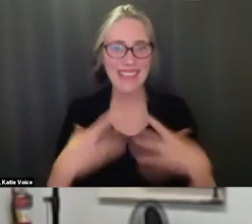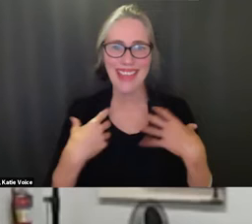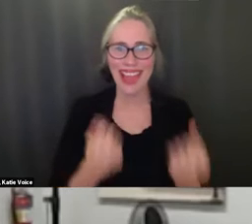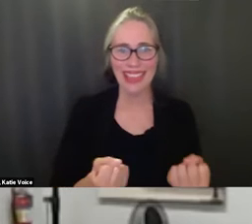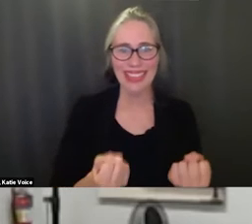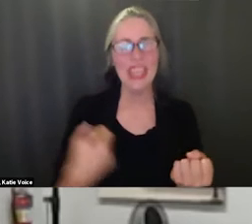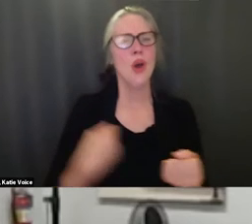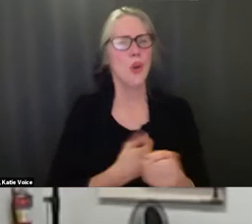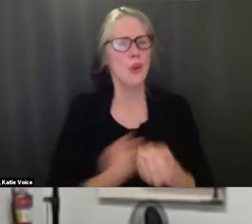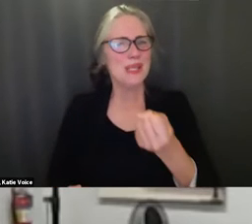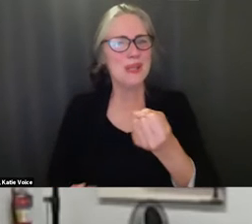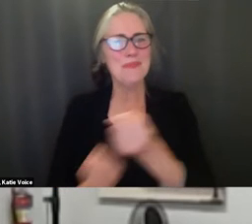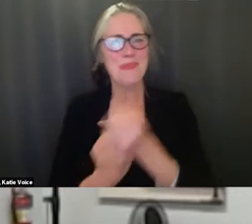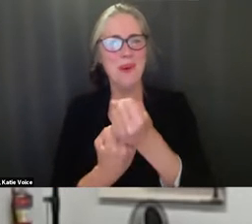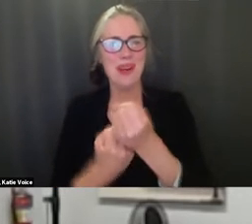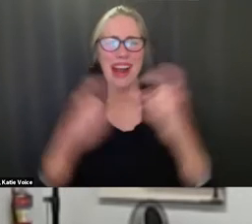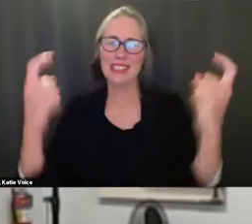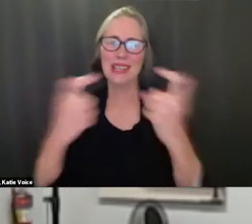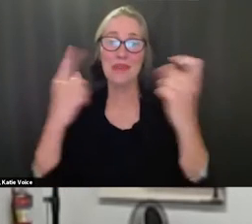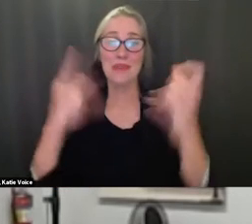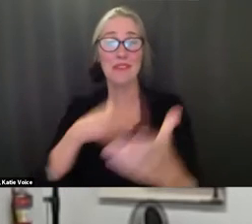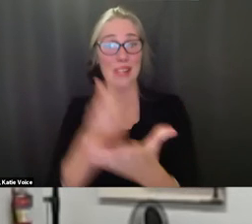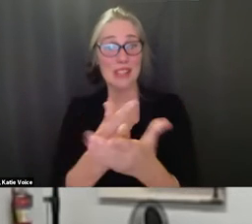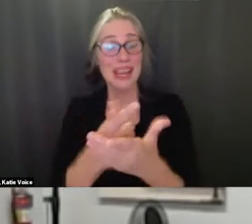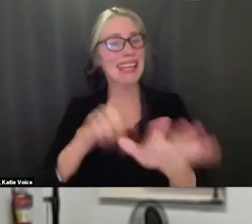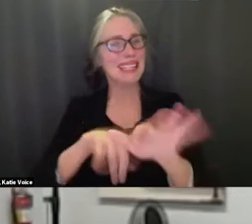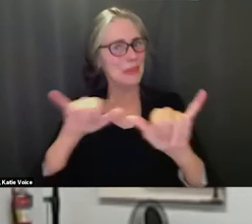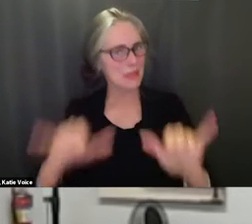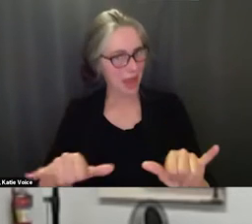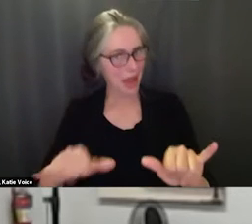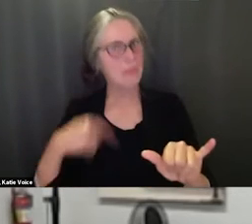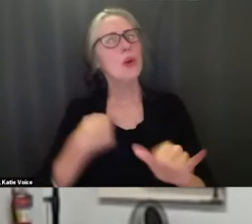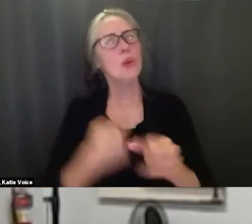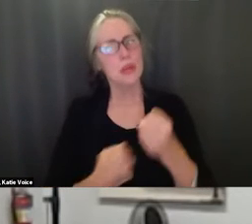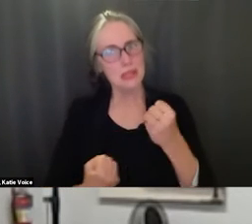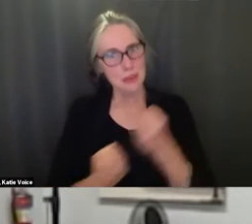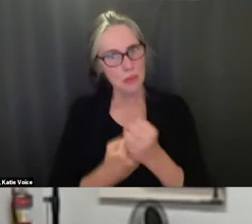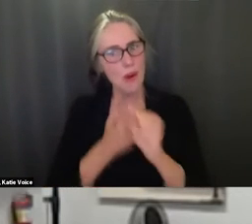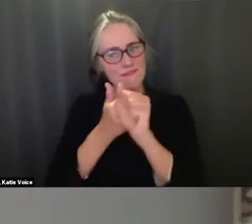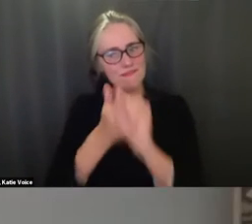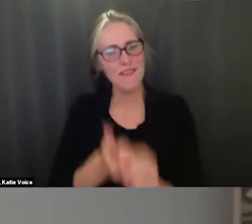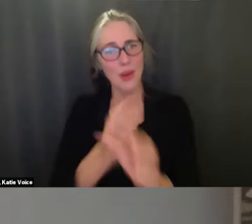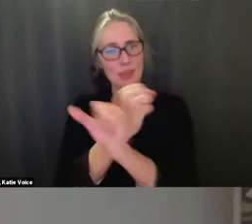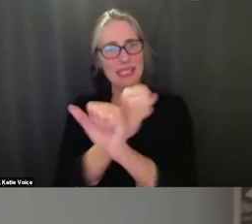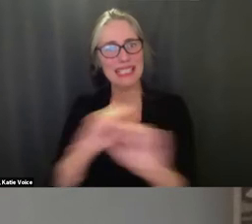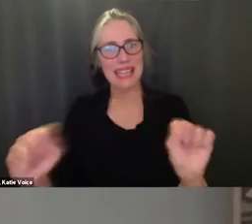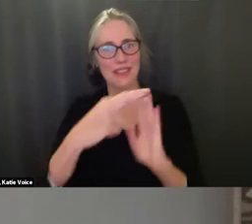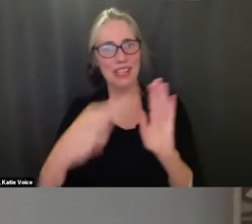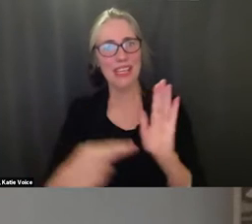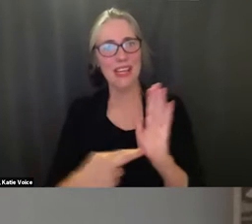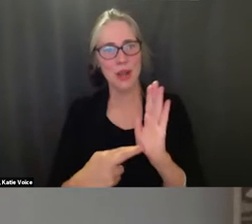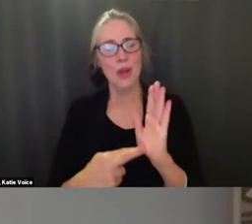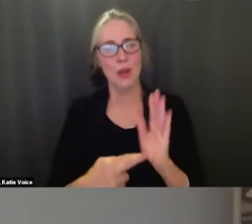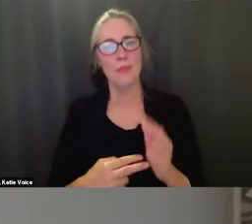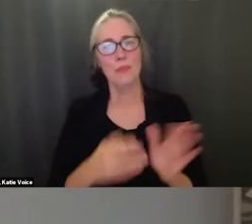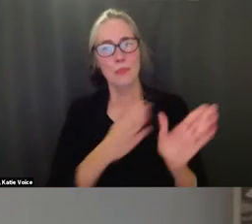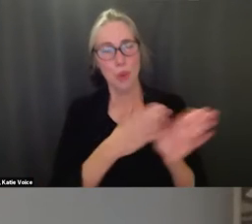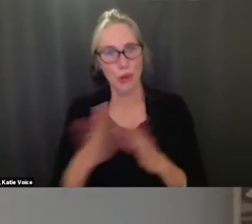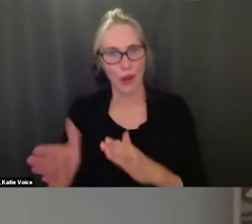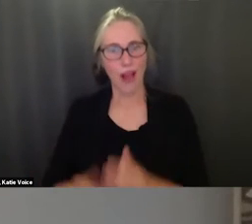protocolos de seguridad. Excelente, gracias. Creo que tenemos un par de comentarios públicos en este reporte. ¿Es esto correcto, señora